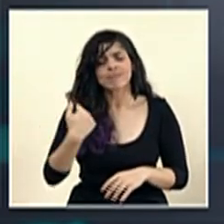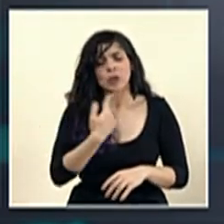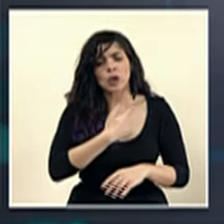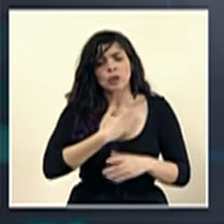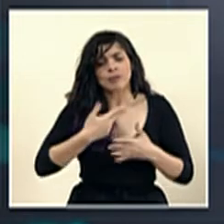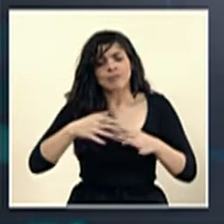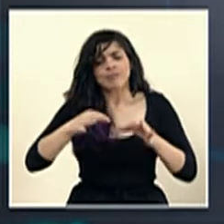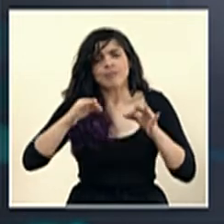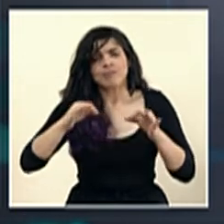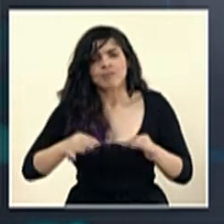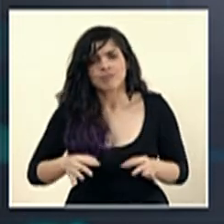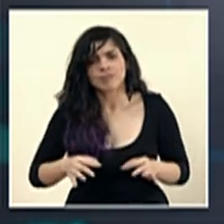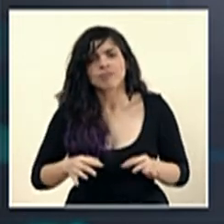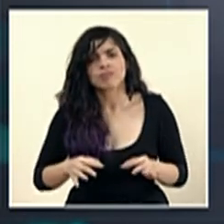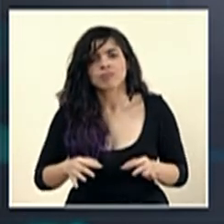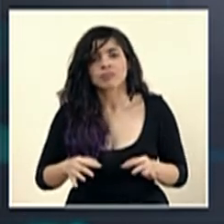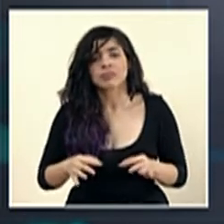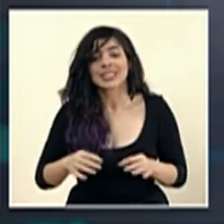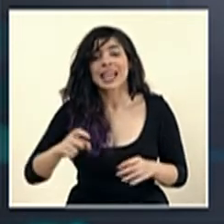decidimos reducir